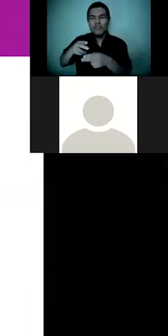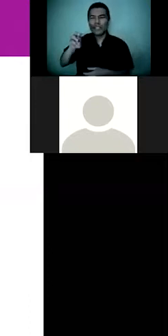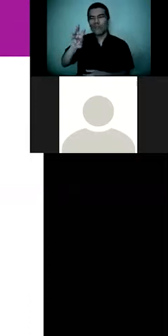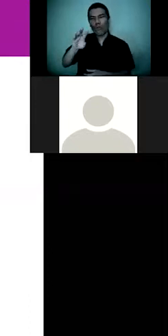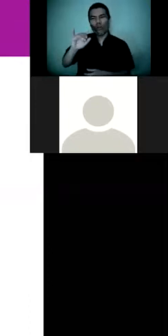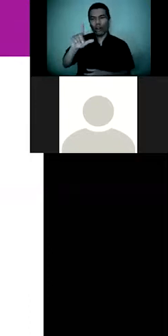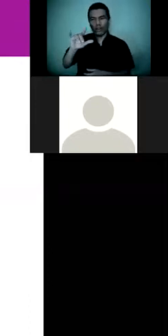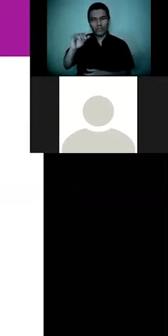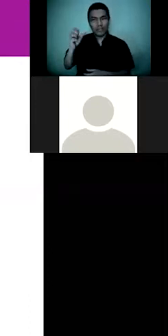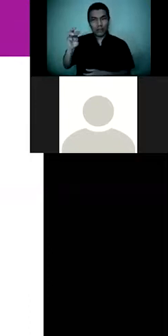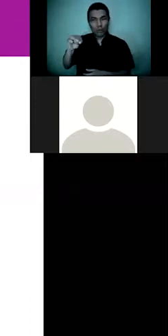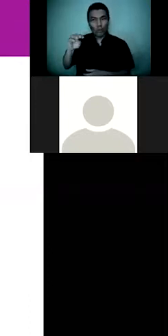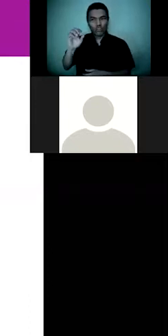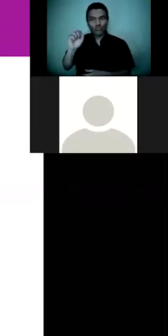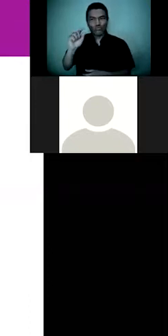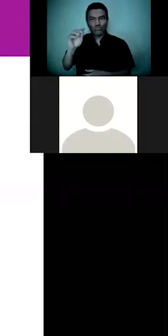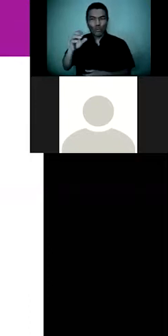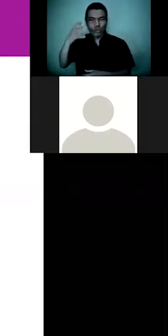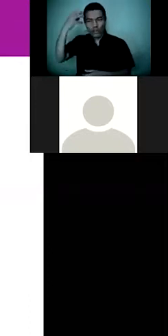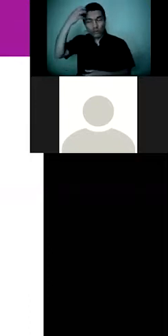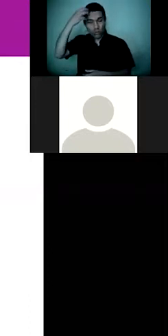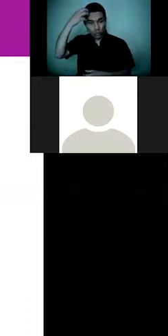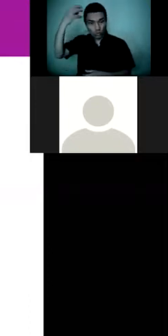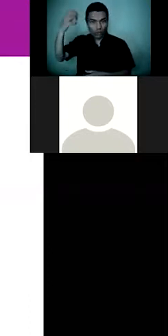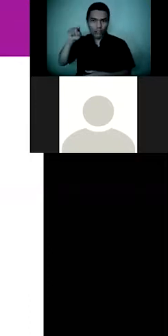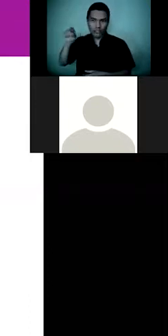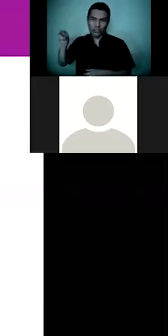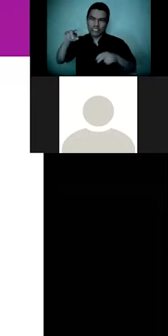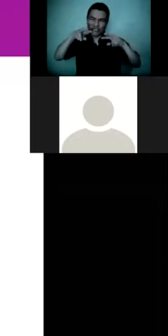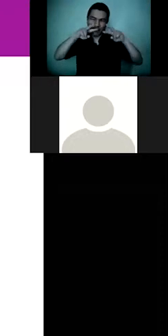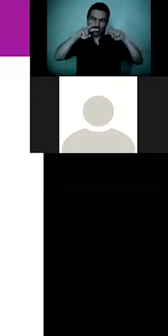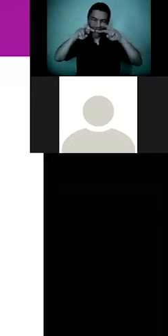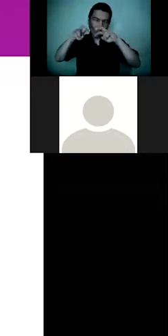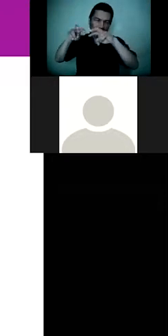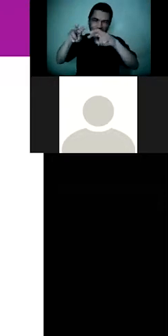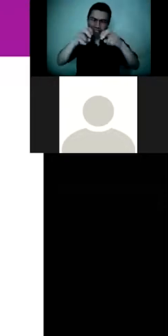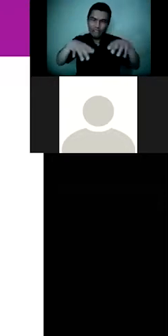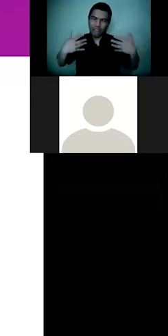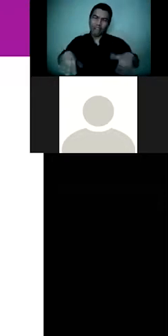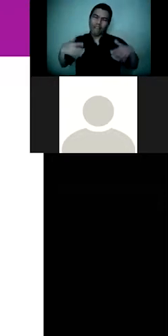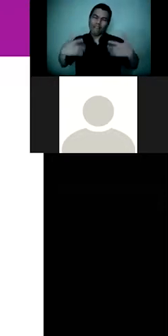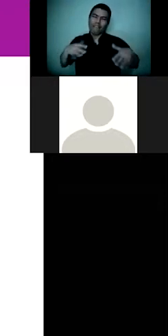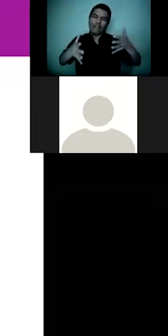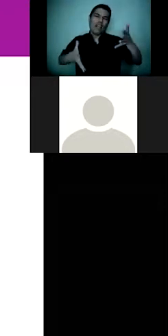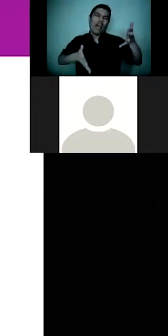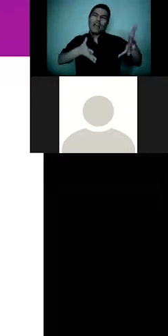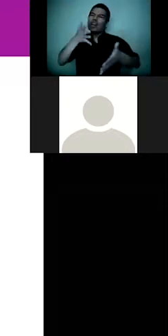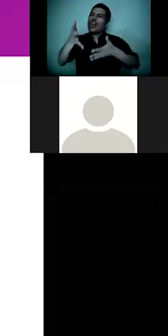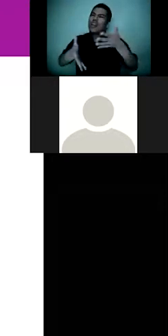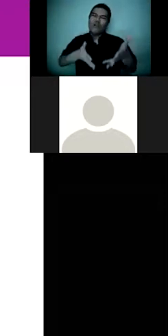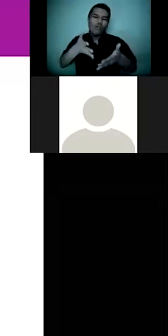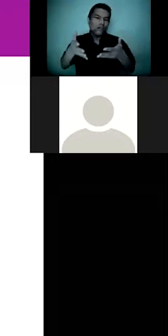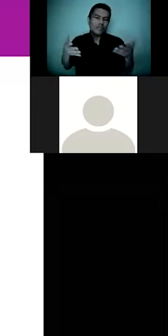La persona lingüista, ¿cómo se llamaba? William Stockoe, esa es su seña. Un lingüista,